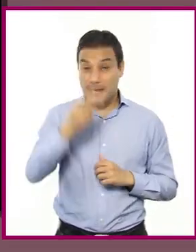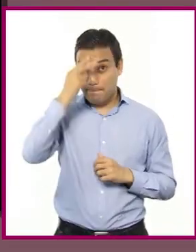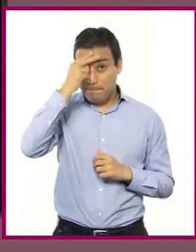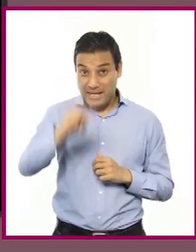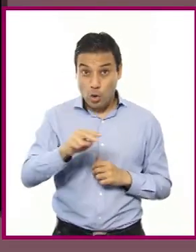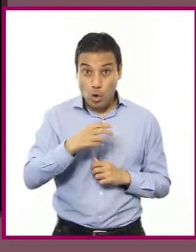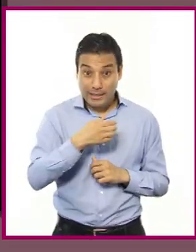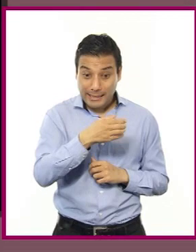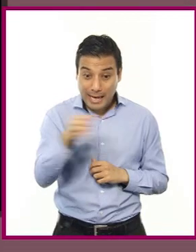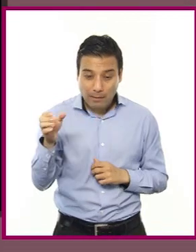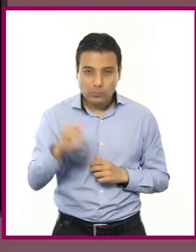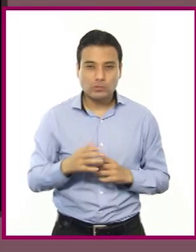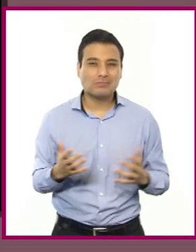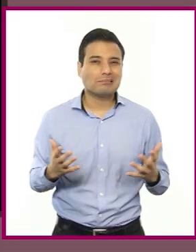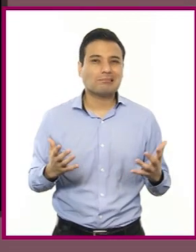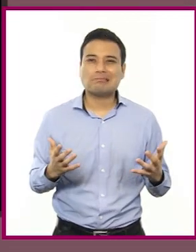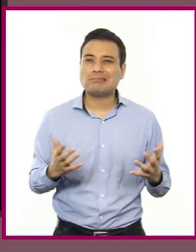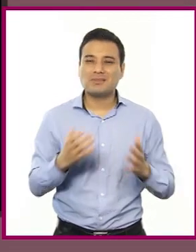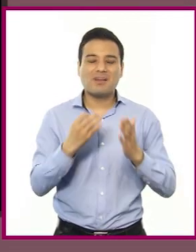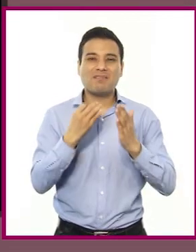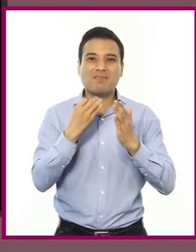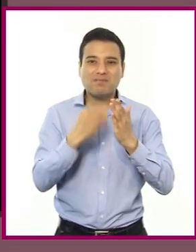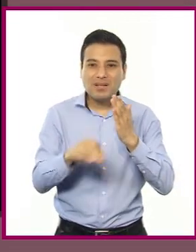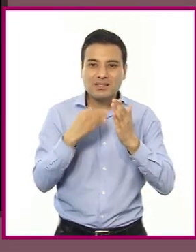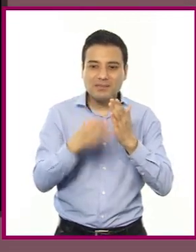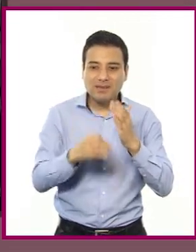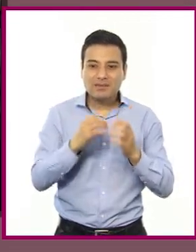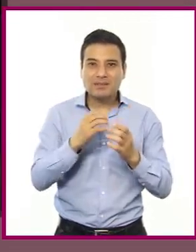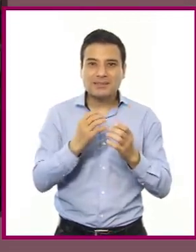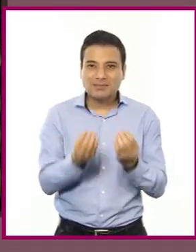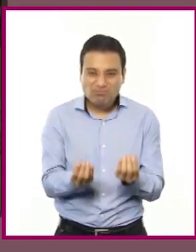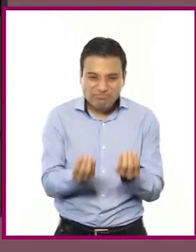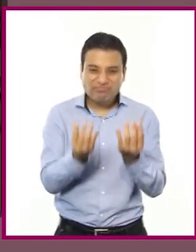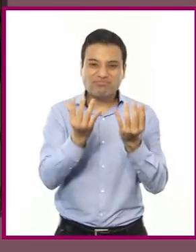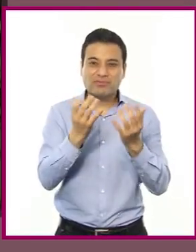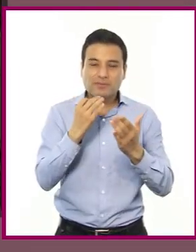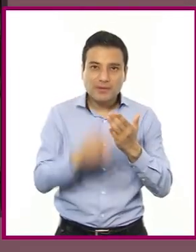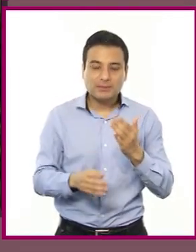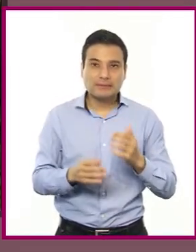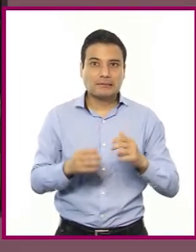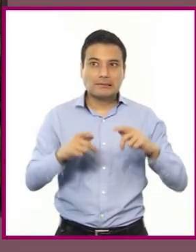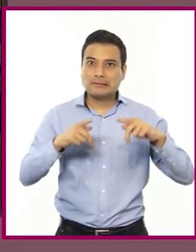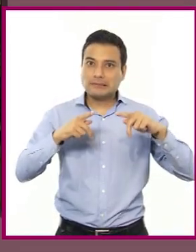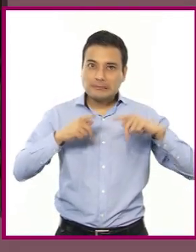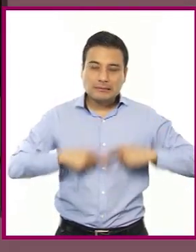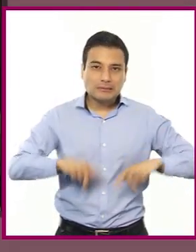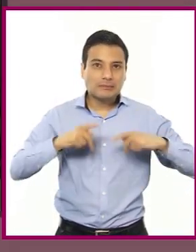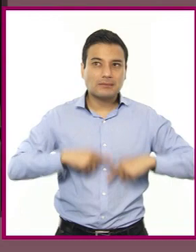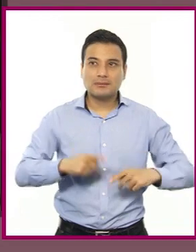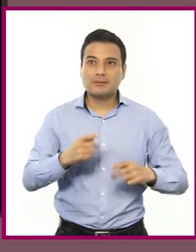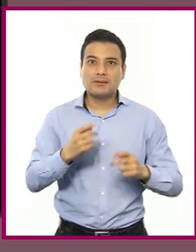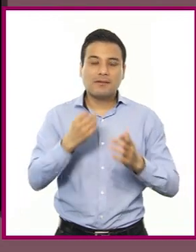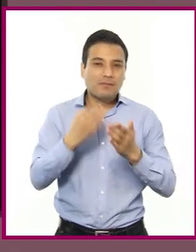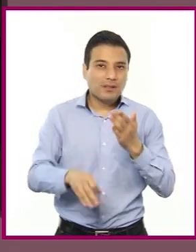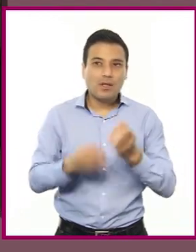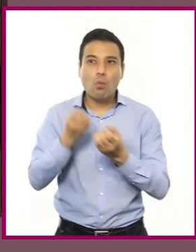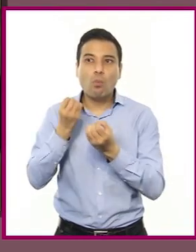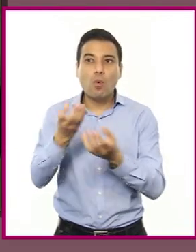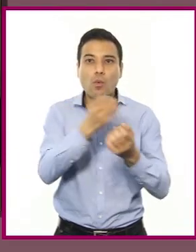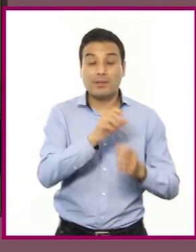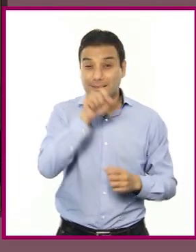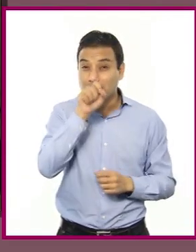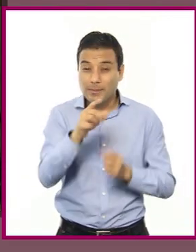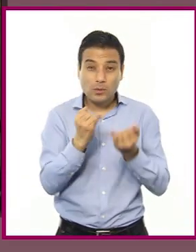mexicano estaba siendo incapaz de generar los recursos que le estaba demandando el resto de la economía. Por un lado, también vemos que la